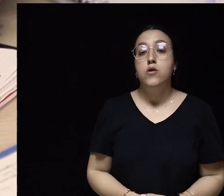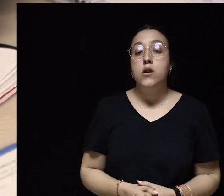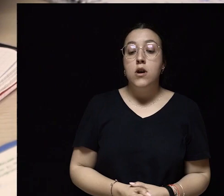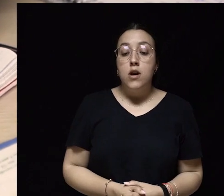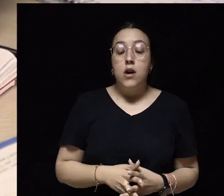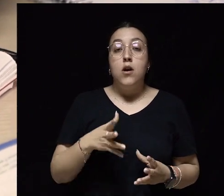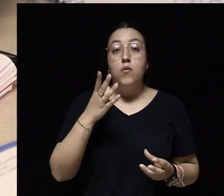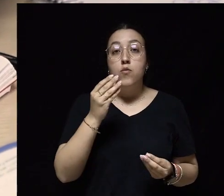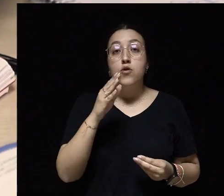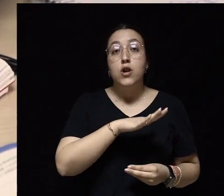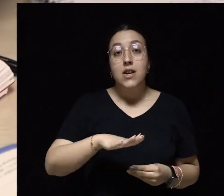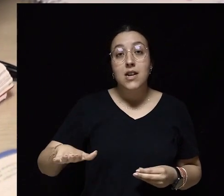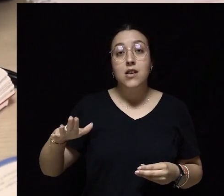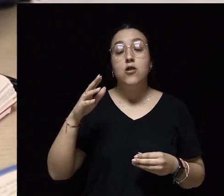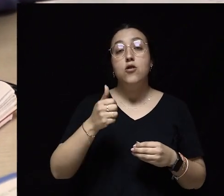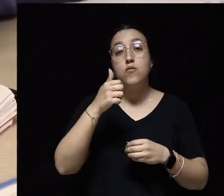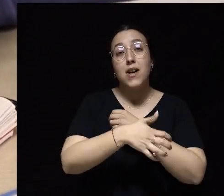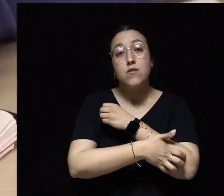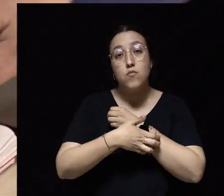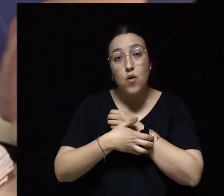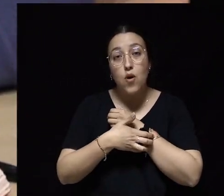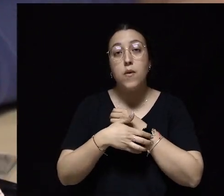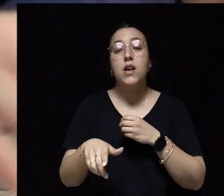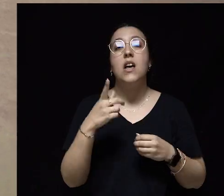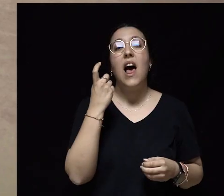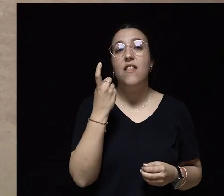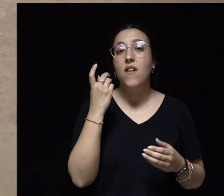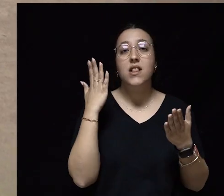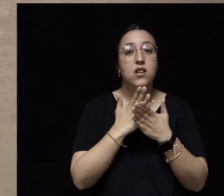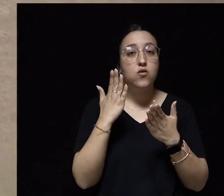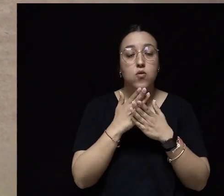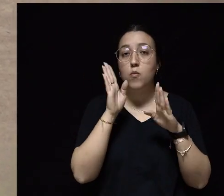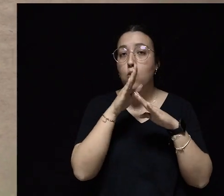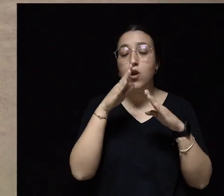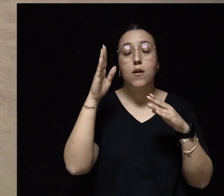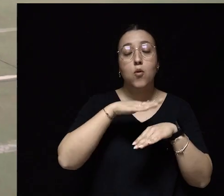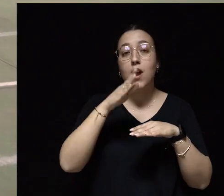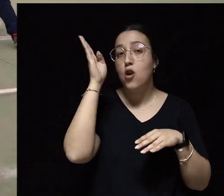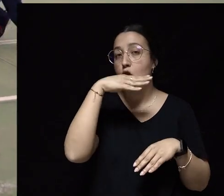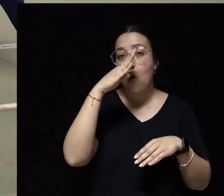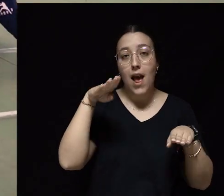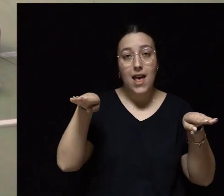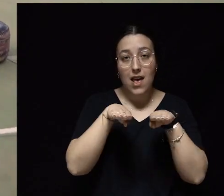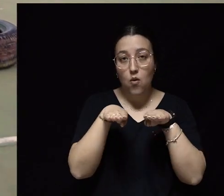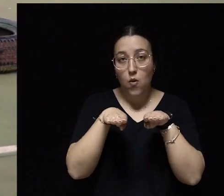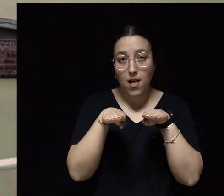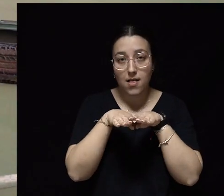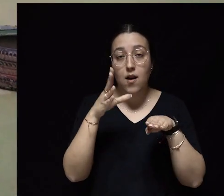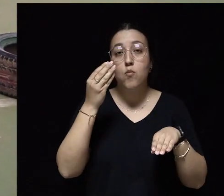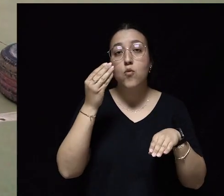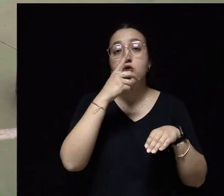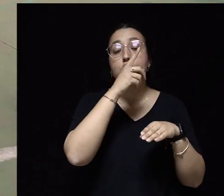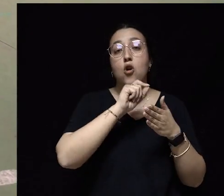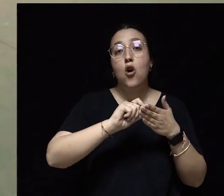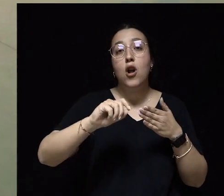la vulnerabilidad, se arroja a la falta de un sistema educativo de corte segregacionista que garantice